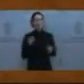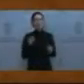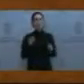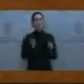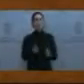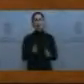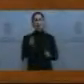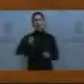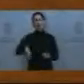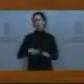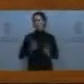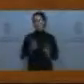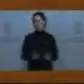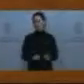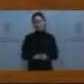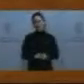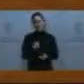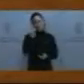a Cataluña.